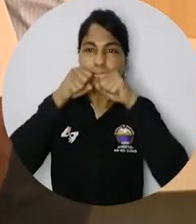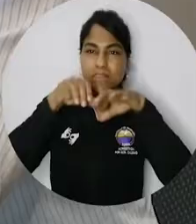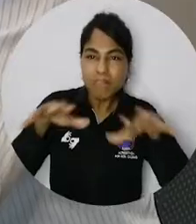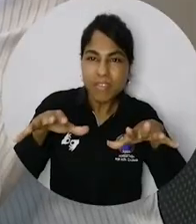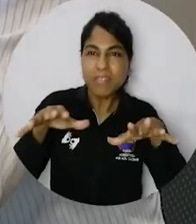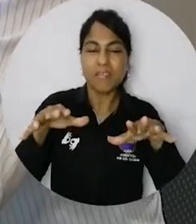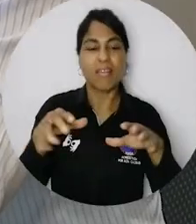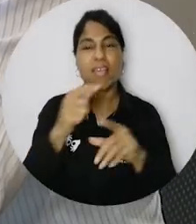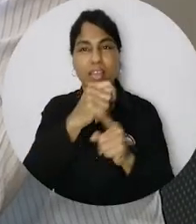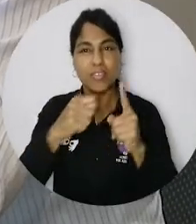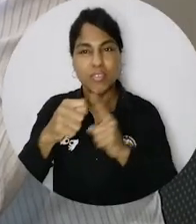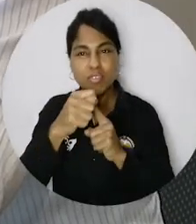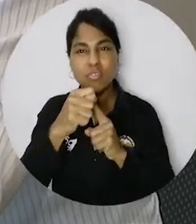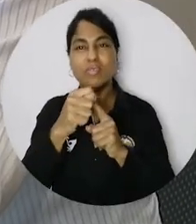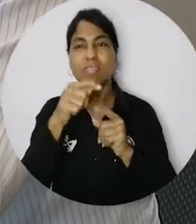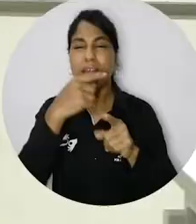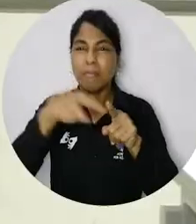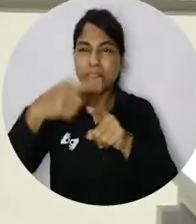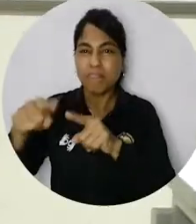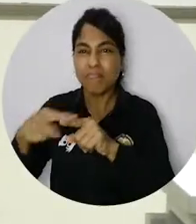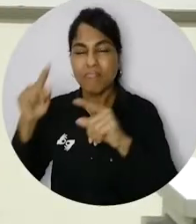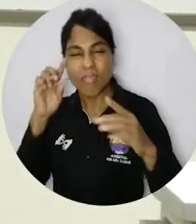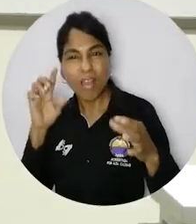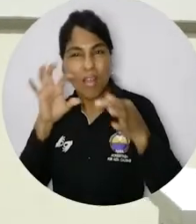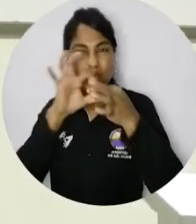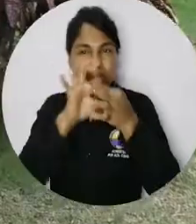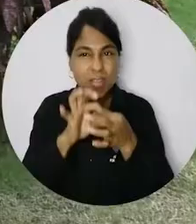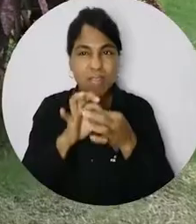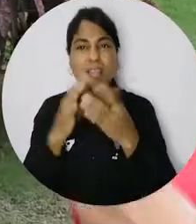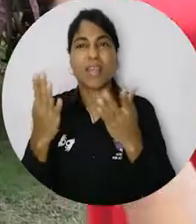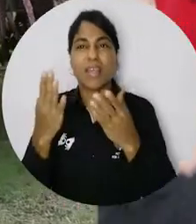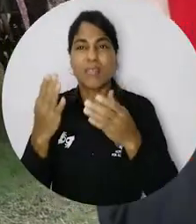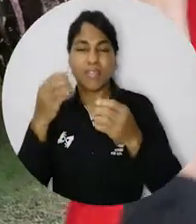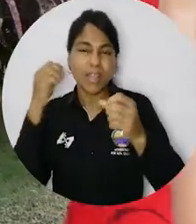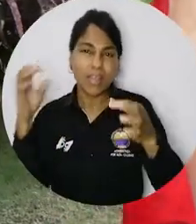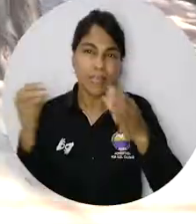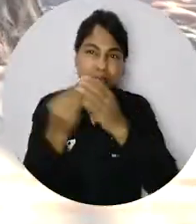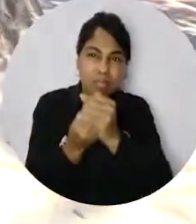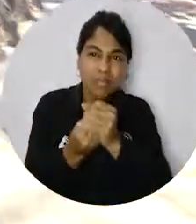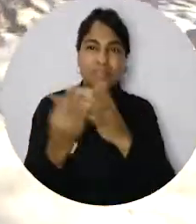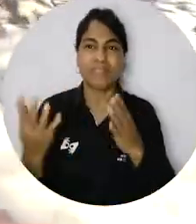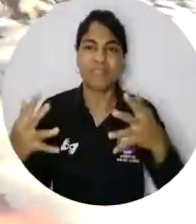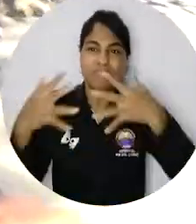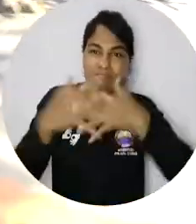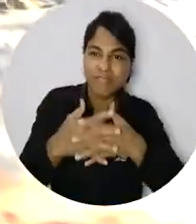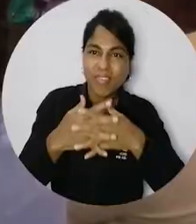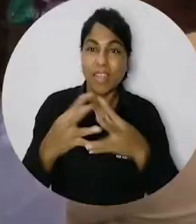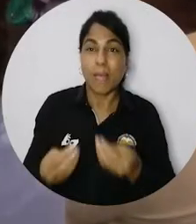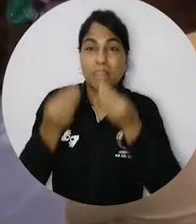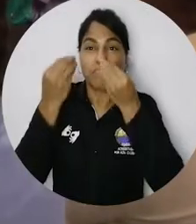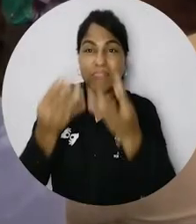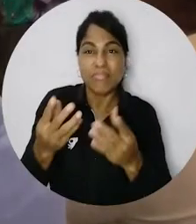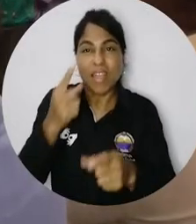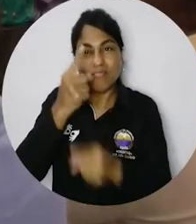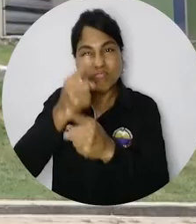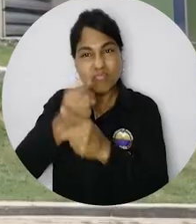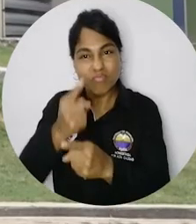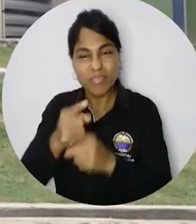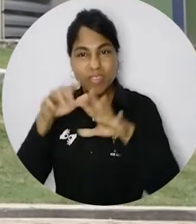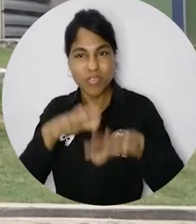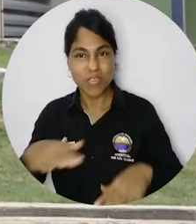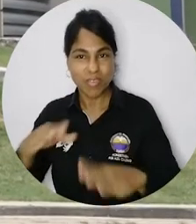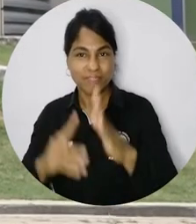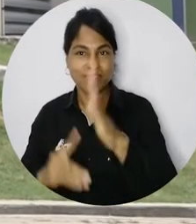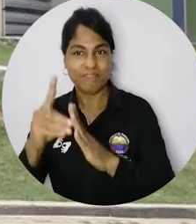la sociedad civil a través de la consolidación de alianzas sólidas, inclusivas e integradas que permitan aportar al cumplimiento de los Objetivos de